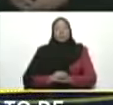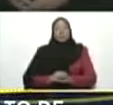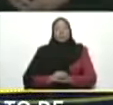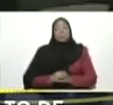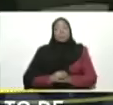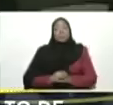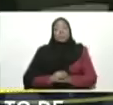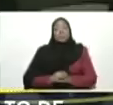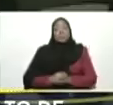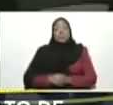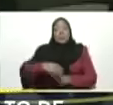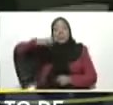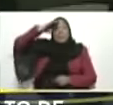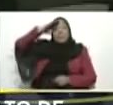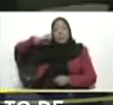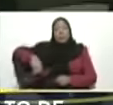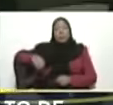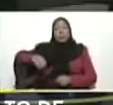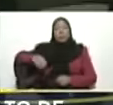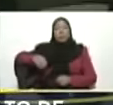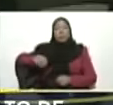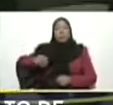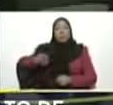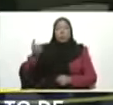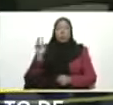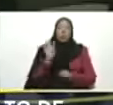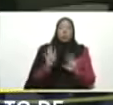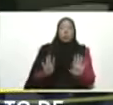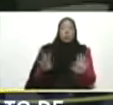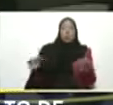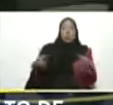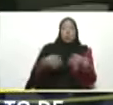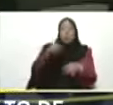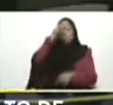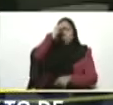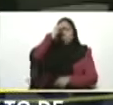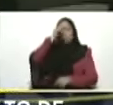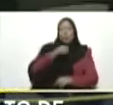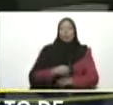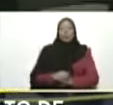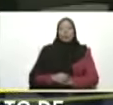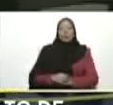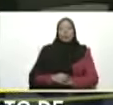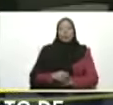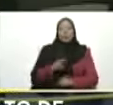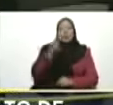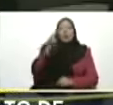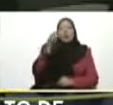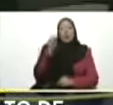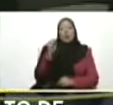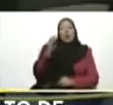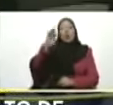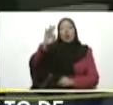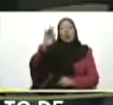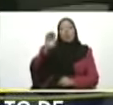Llegó a ser oficial del ejército turco. Rafael Nogales Méndez,